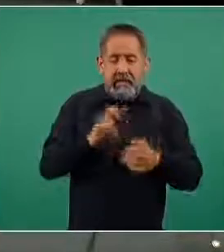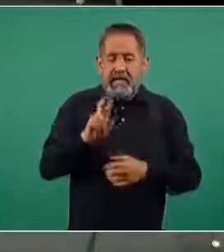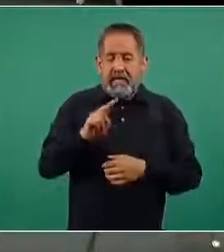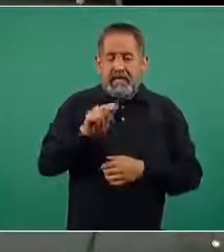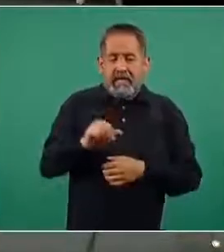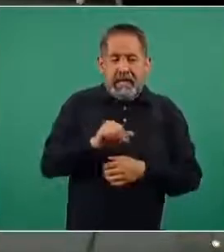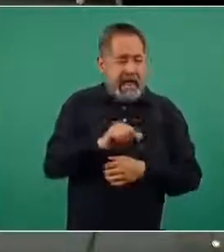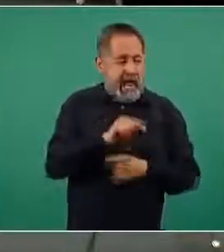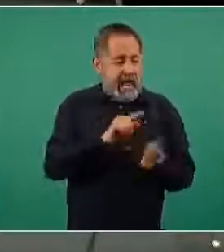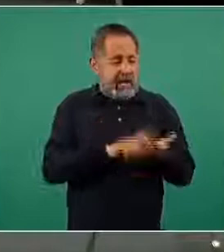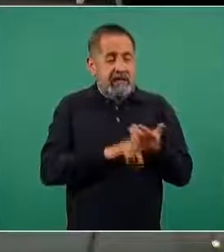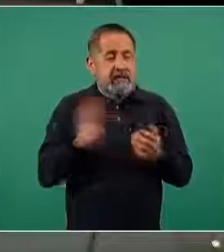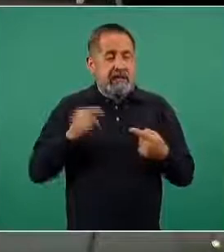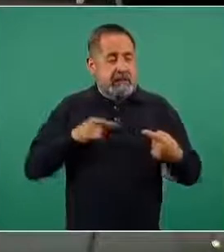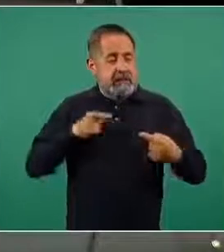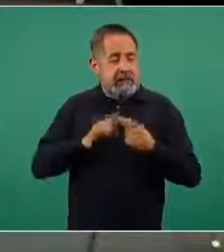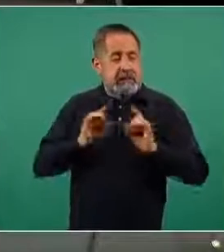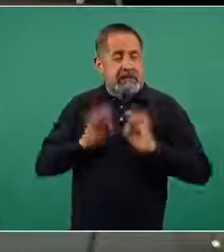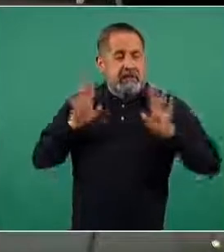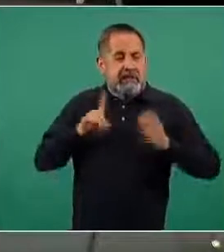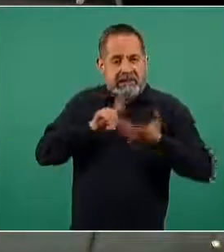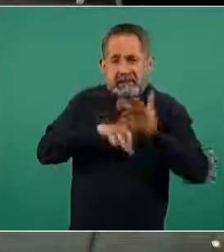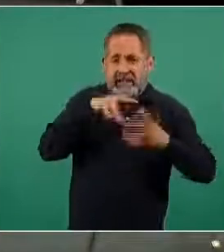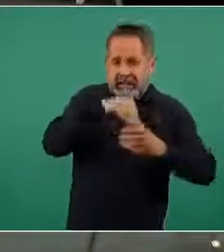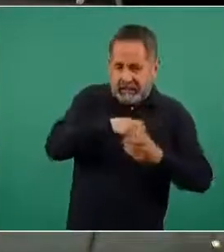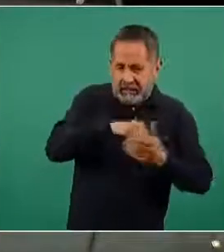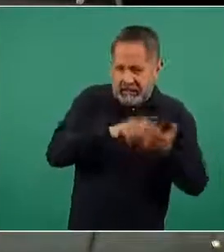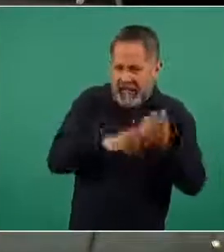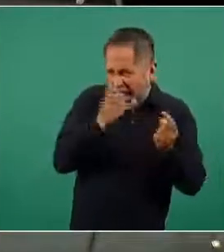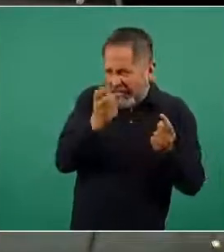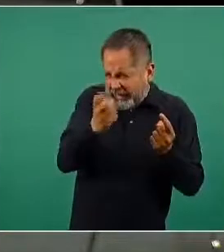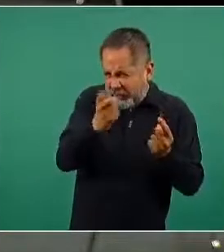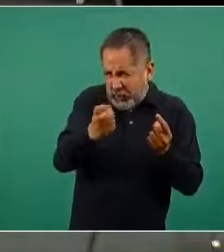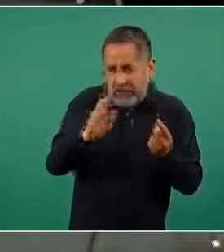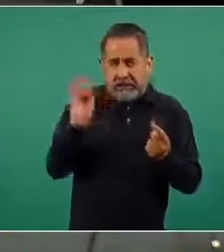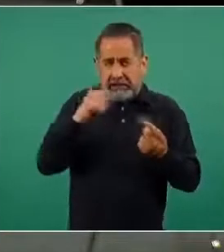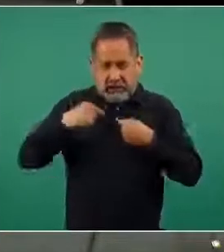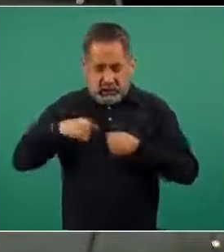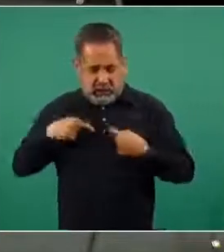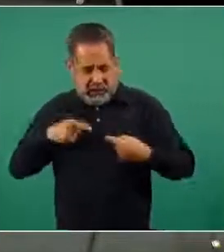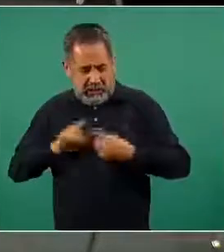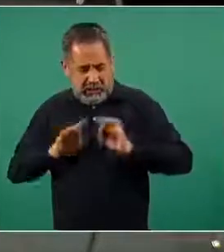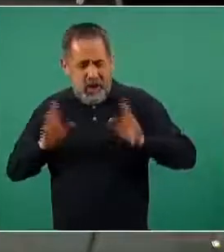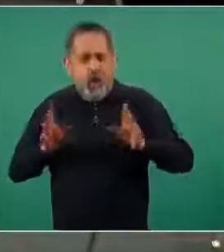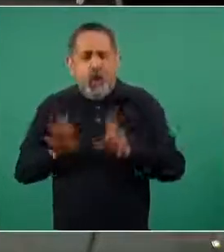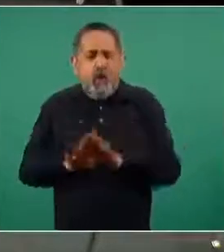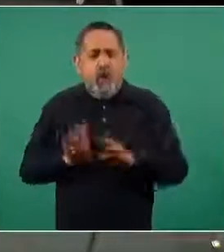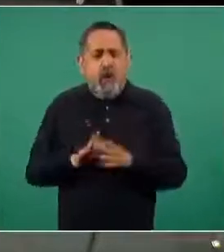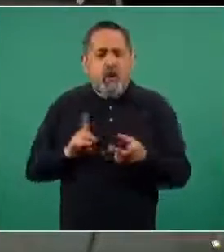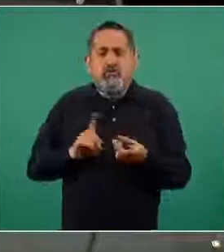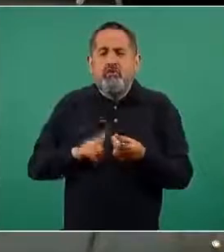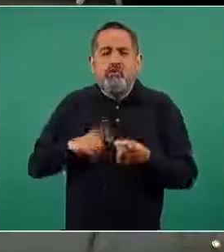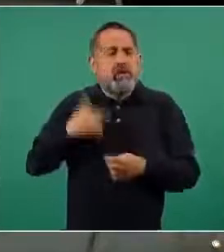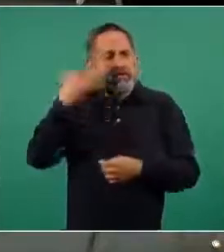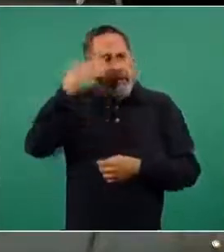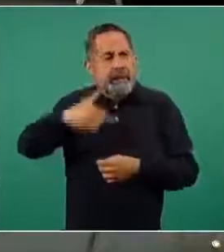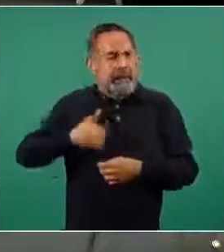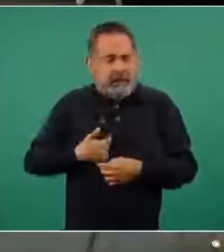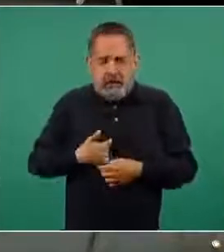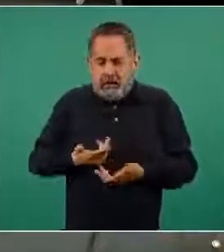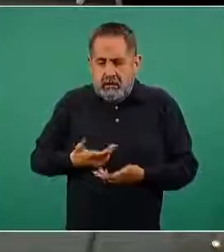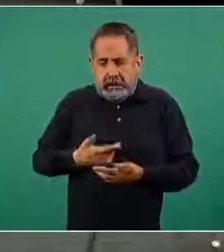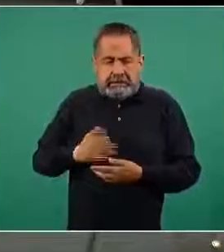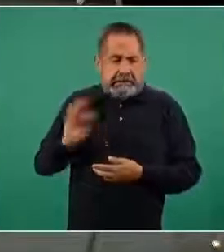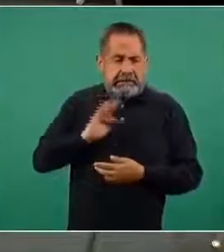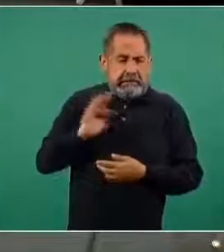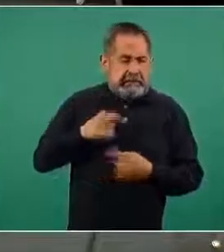RNA mensajero, el adenovirus, todas estas cosas no son los componentes de la vacuna, o cuáles serían y dónde podemos consultar cuáles